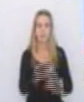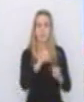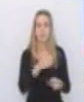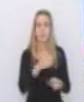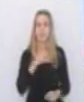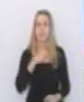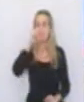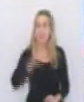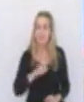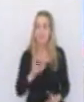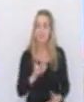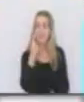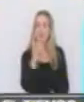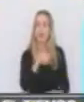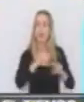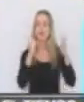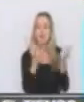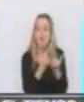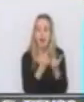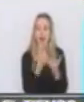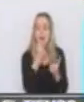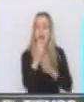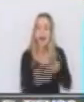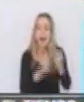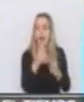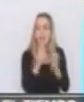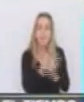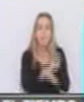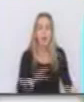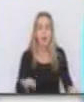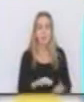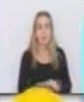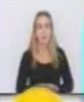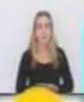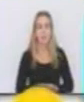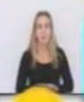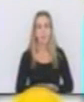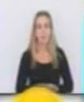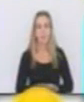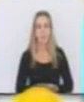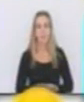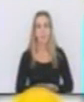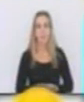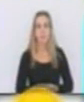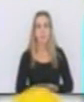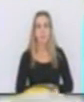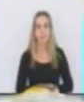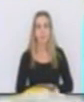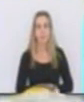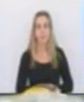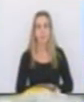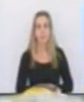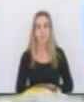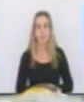política pasa obviamente por los baños de humildad que se están dando. Ya te diría que en el Frente para la Victoria quedaron definidos dos